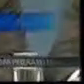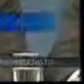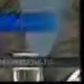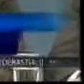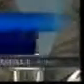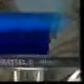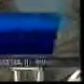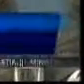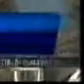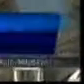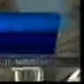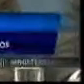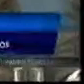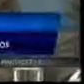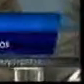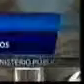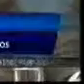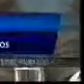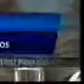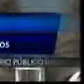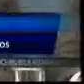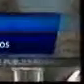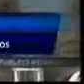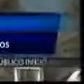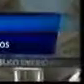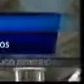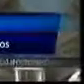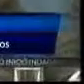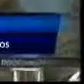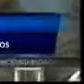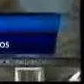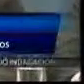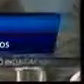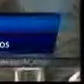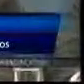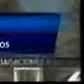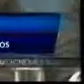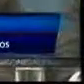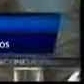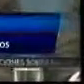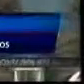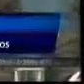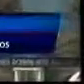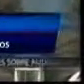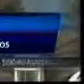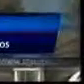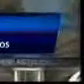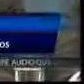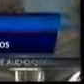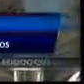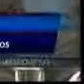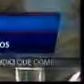Y como tal, para nosotros, este es un tema de unidad nacional.